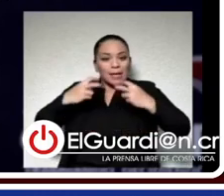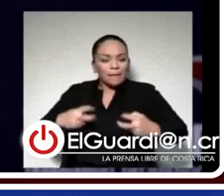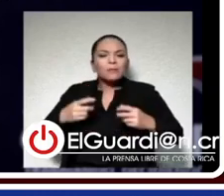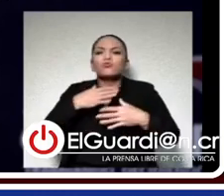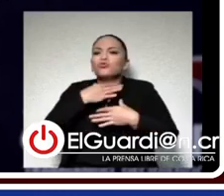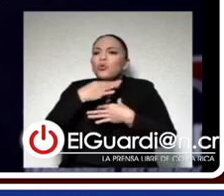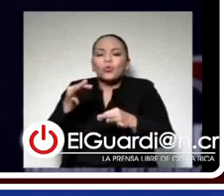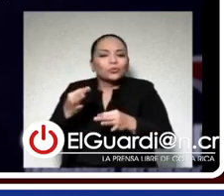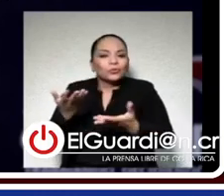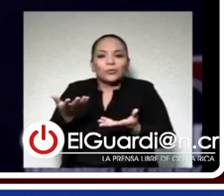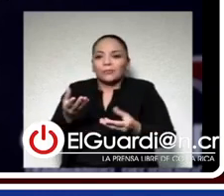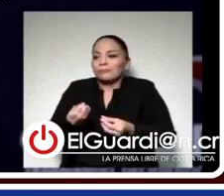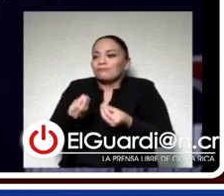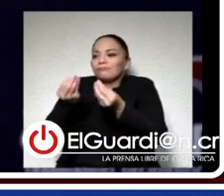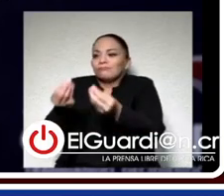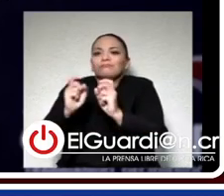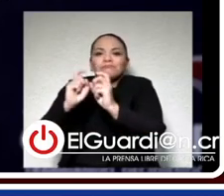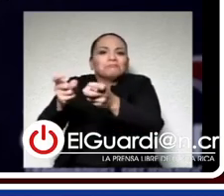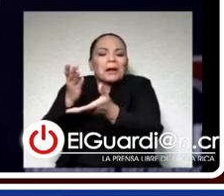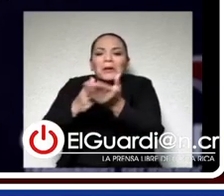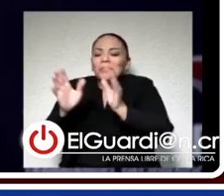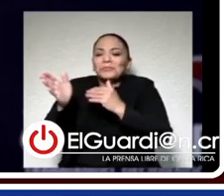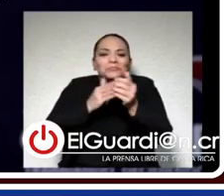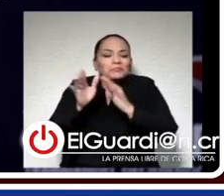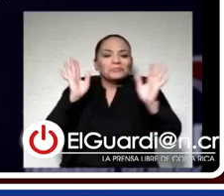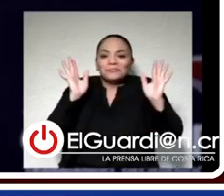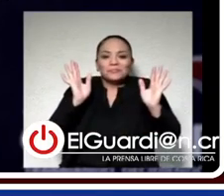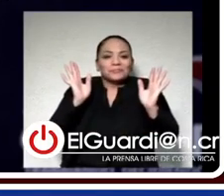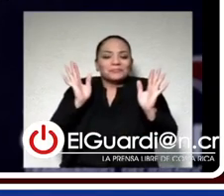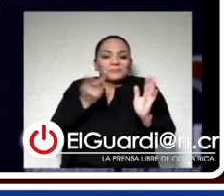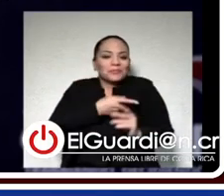una obra de caridad o no. Así que en eso les pido